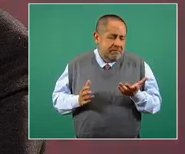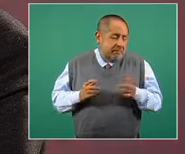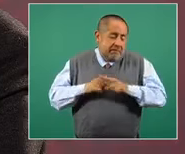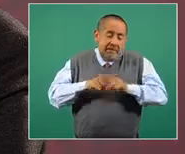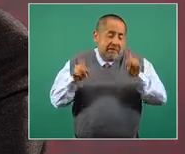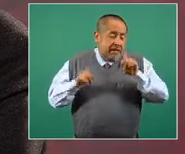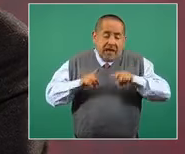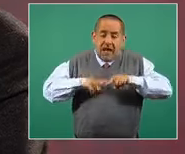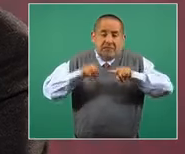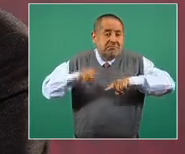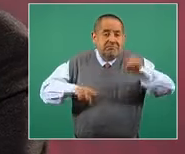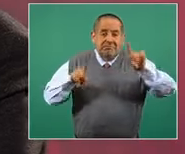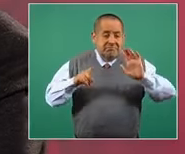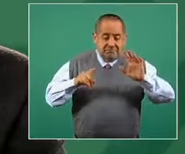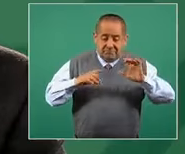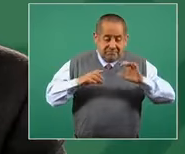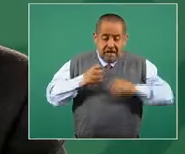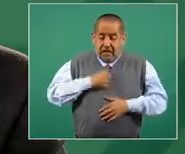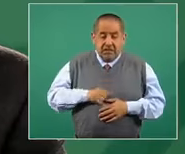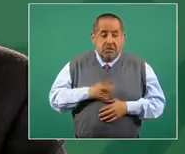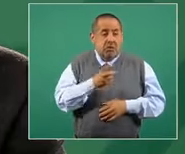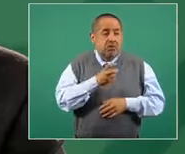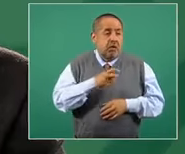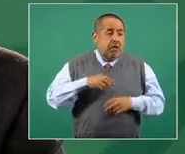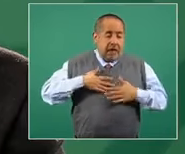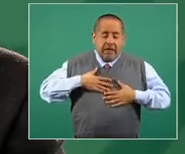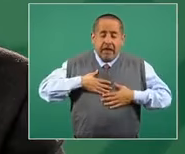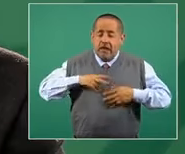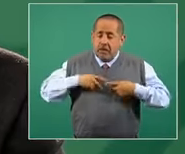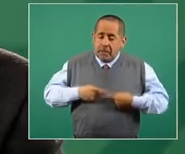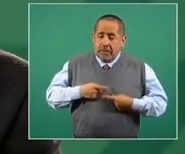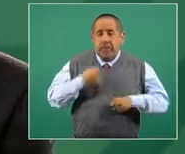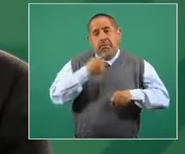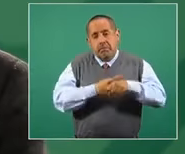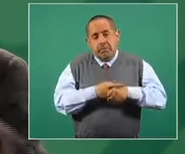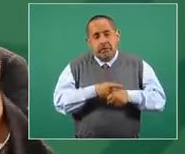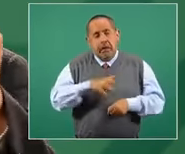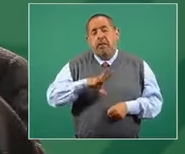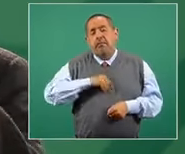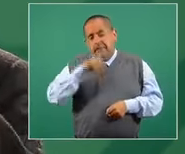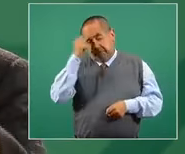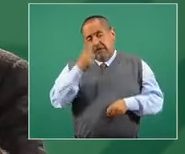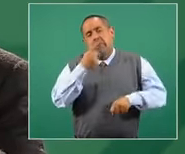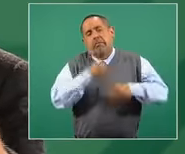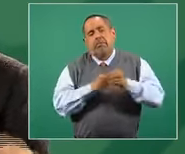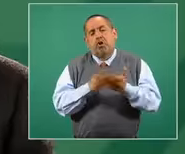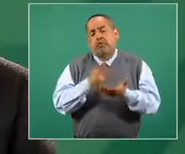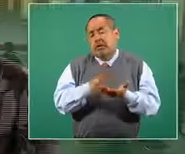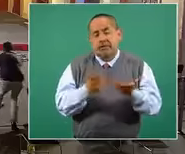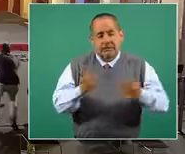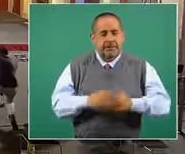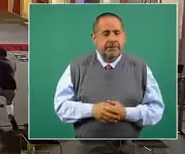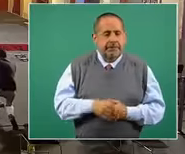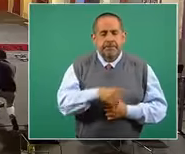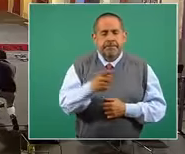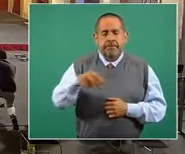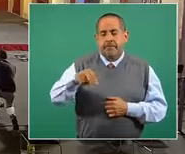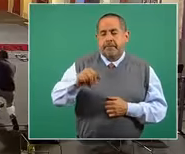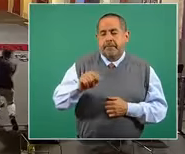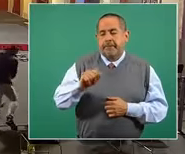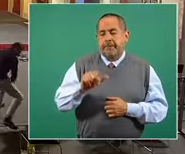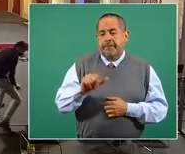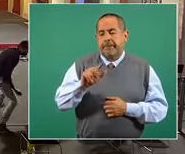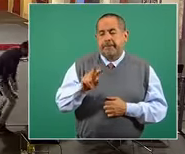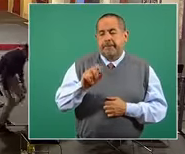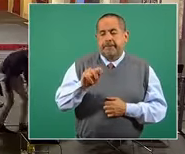una explicación de que se presenten los recontagios. Muchas gracias. Natalia Vitela, de